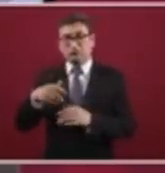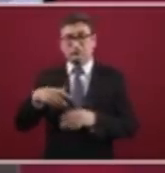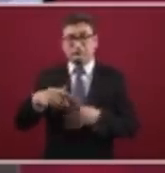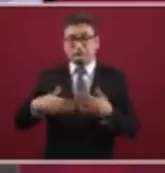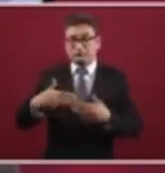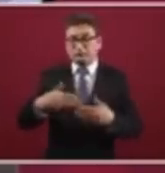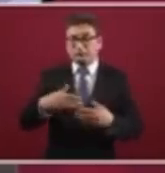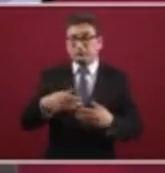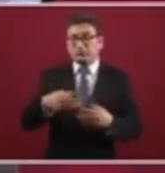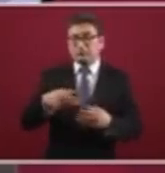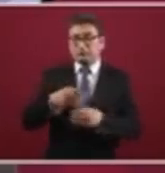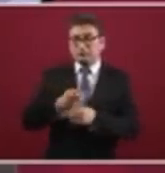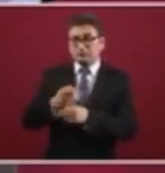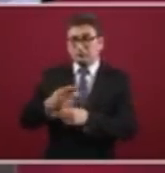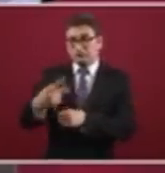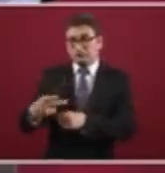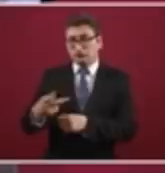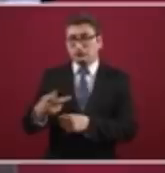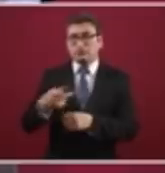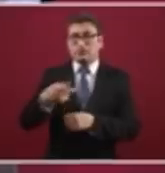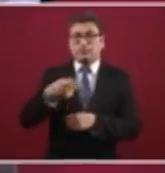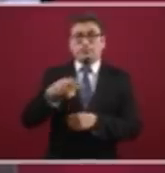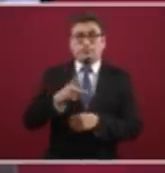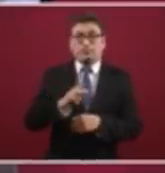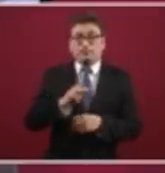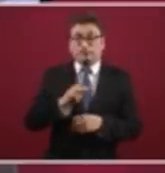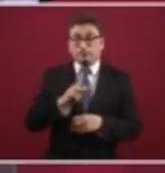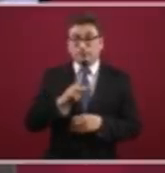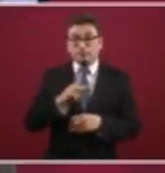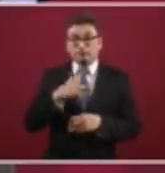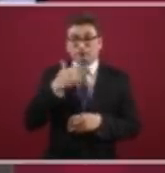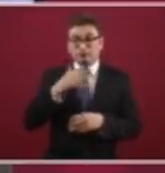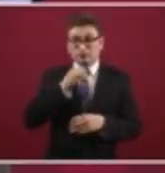pero cuando no hay impunidad